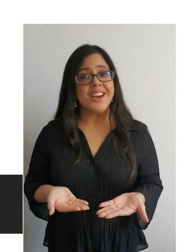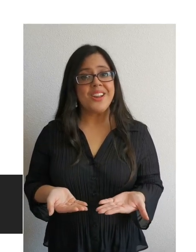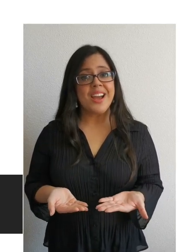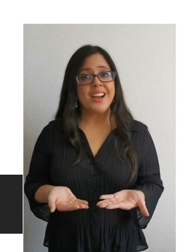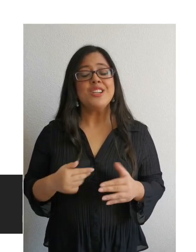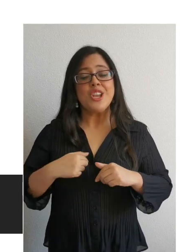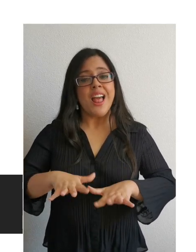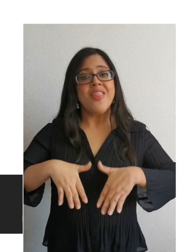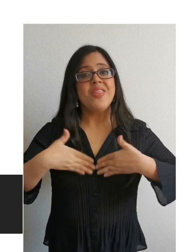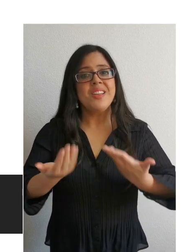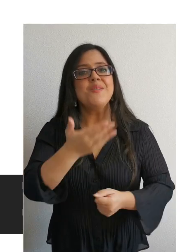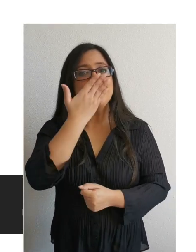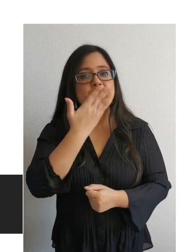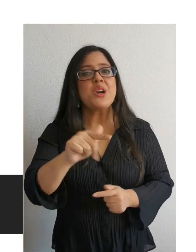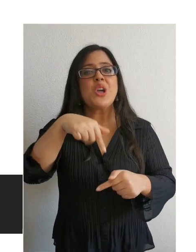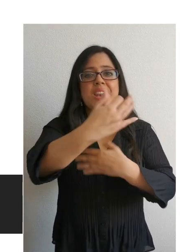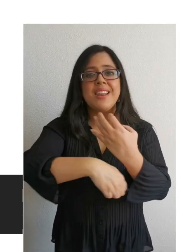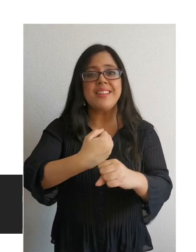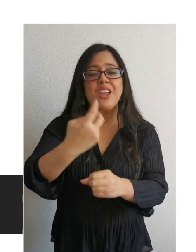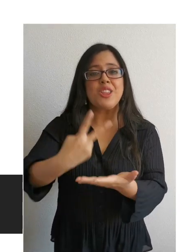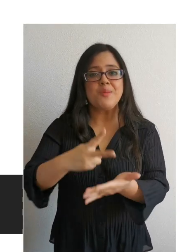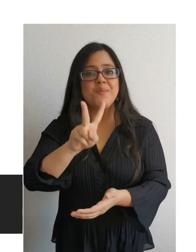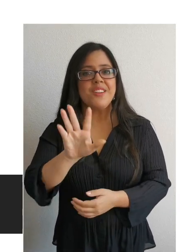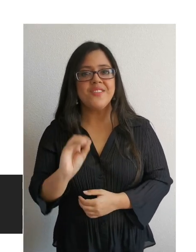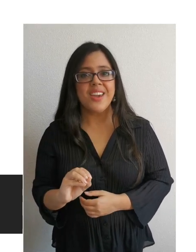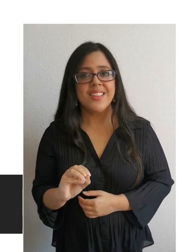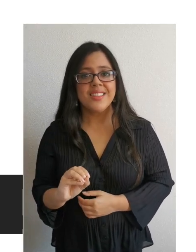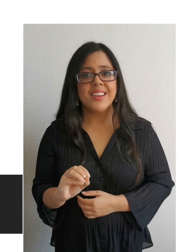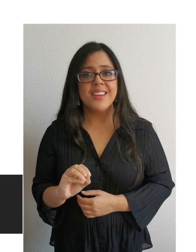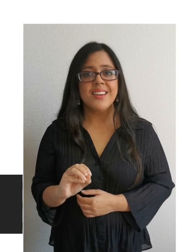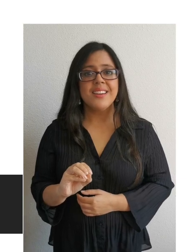Dicho esto entonces, les deseo lo mejor en este año